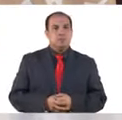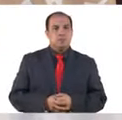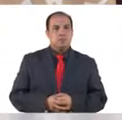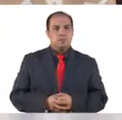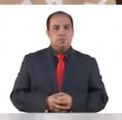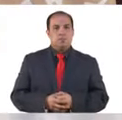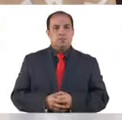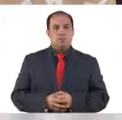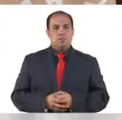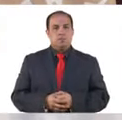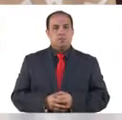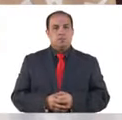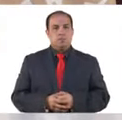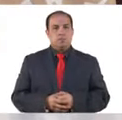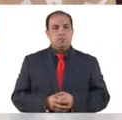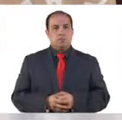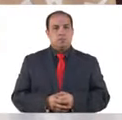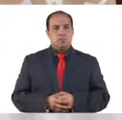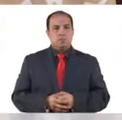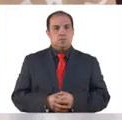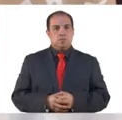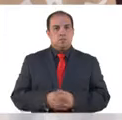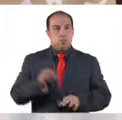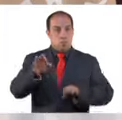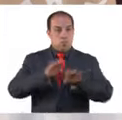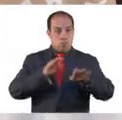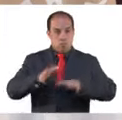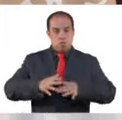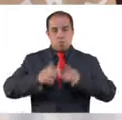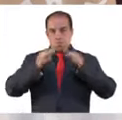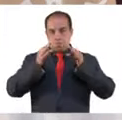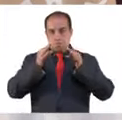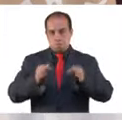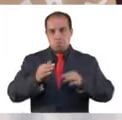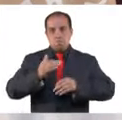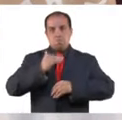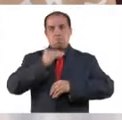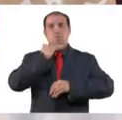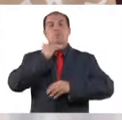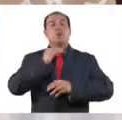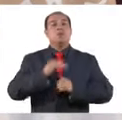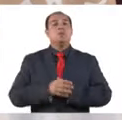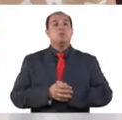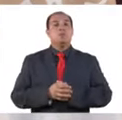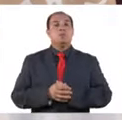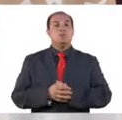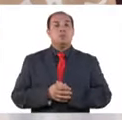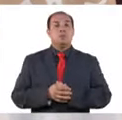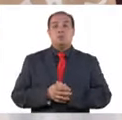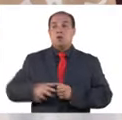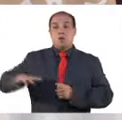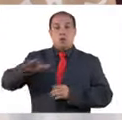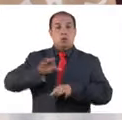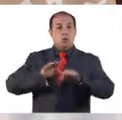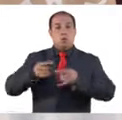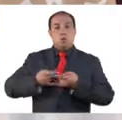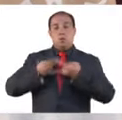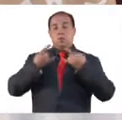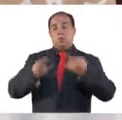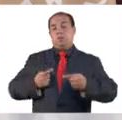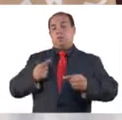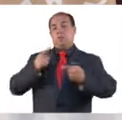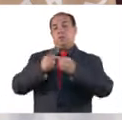Es un oficio muy digno, la verdad, histórico en la ciudad, y el